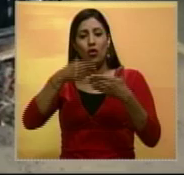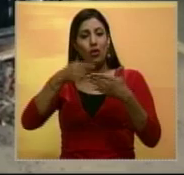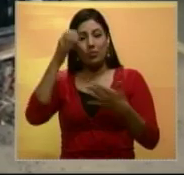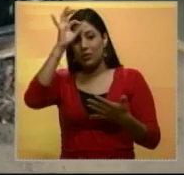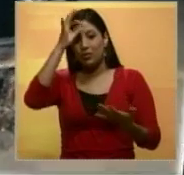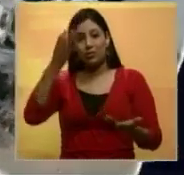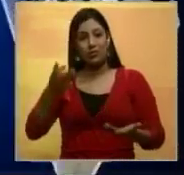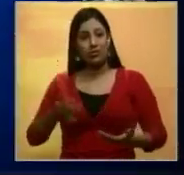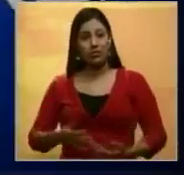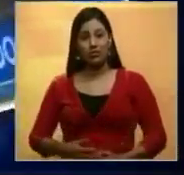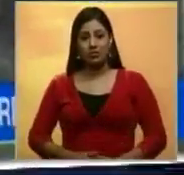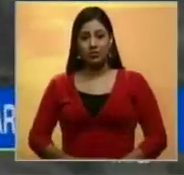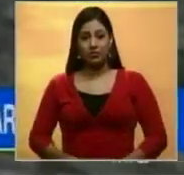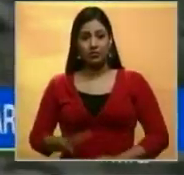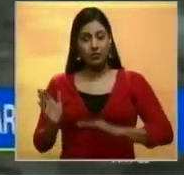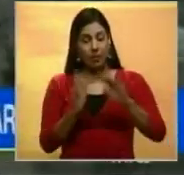identificar.